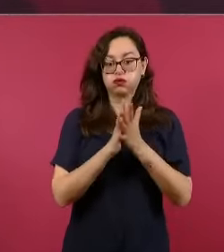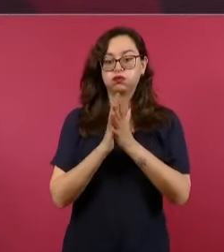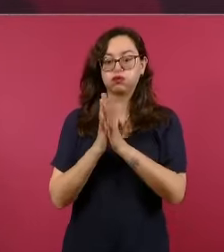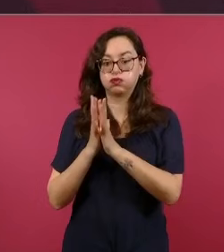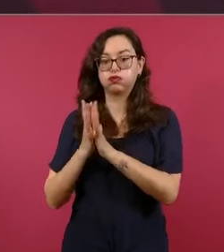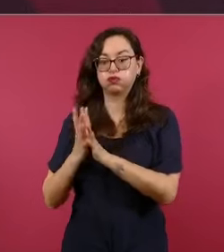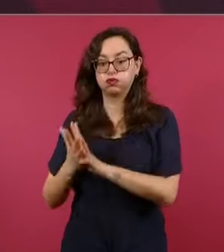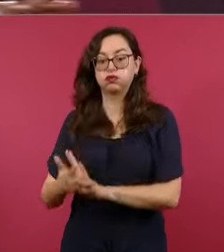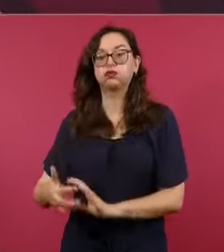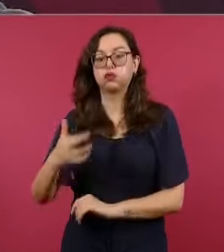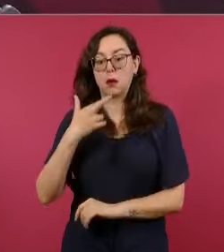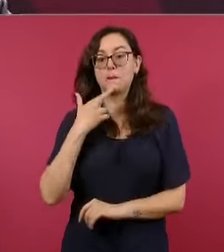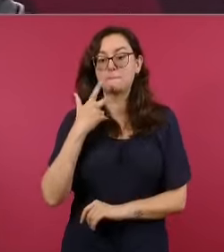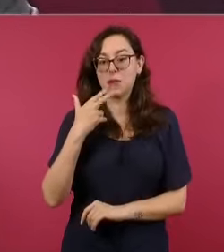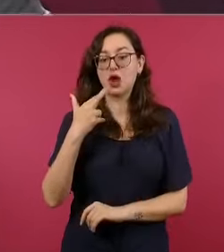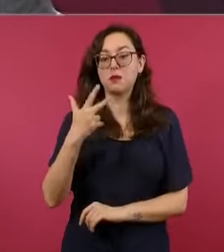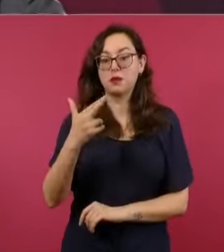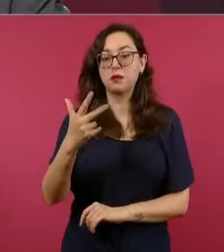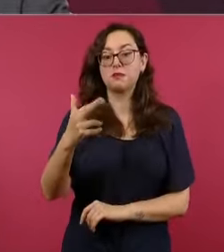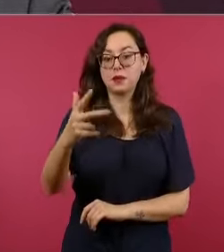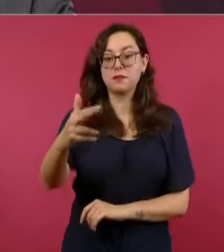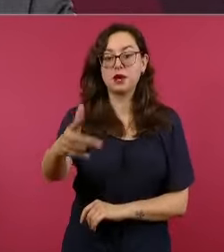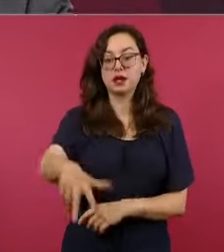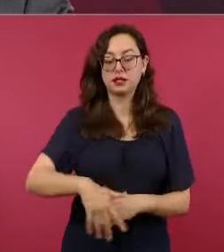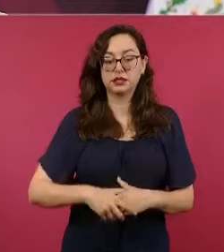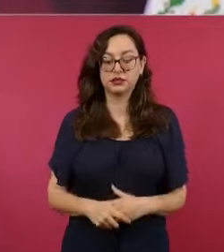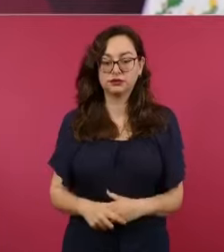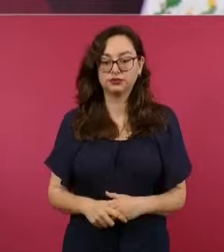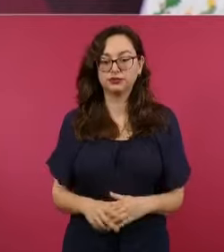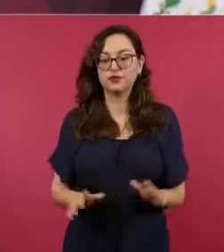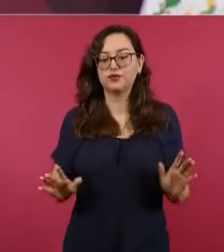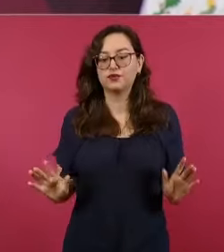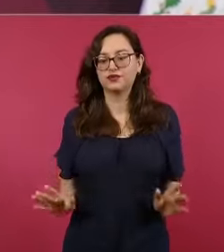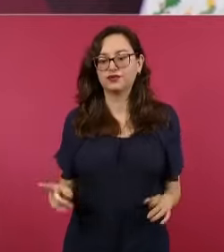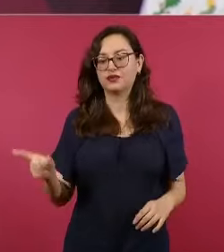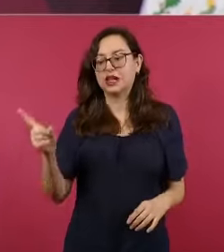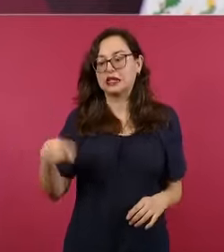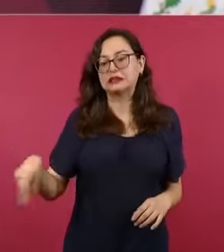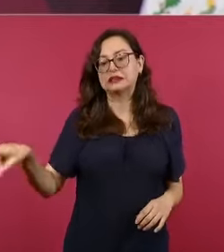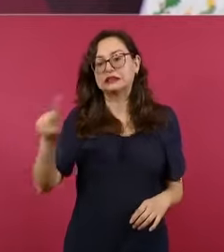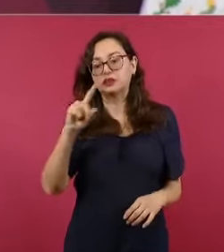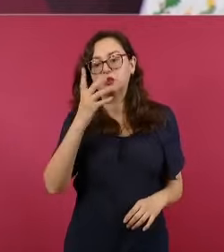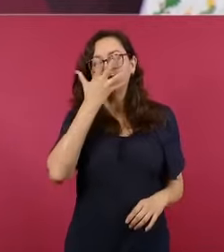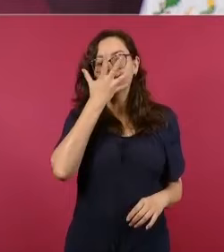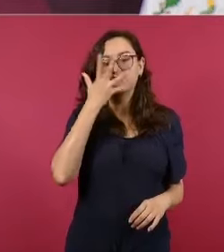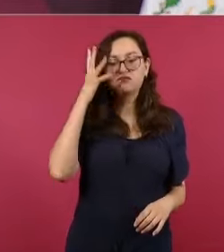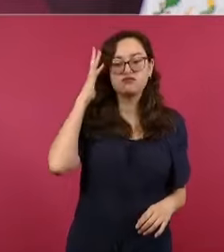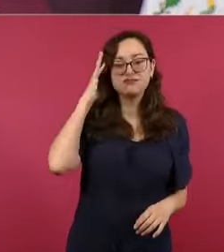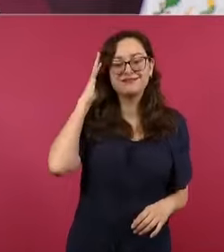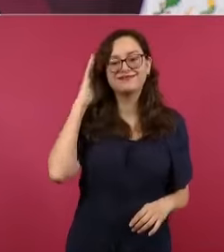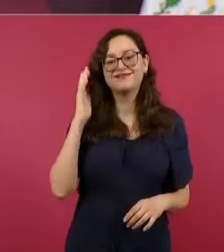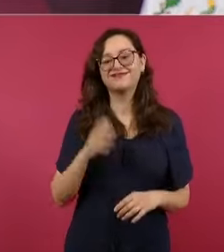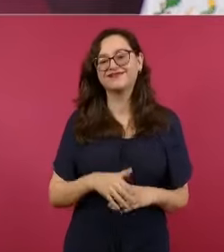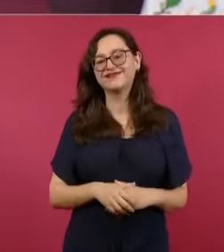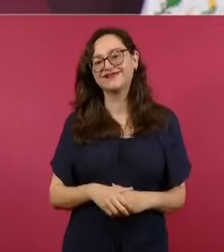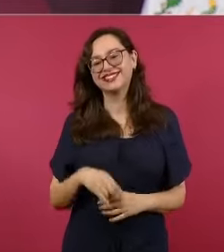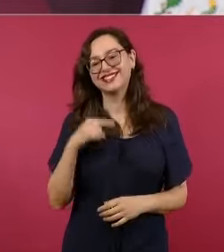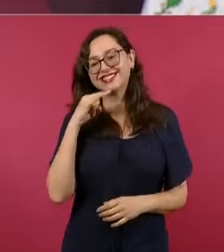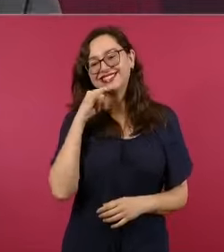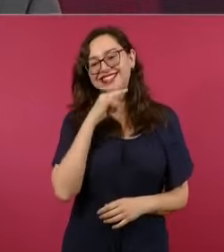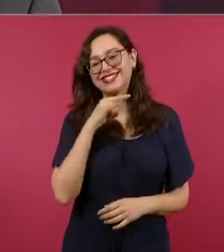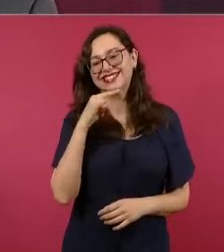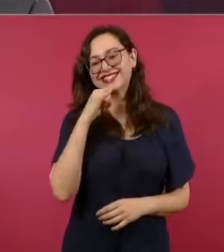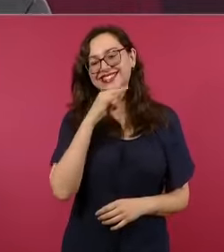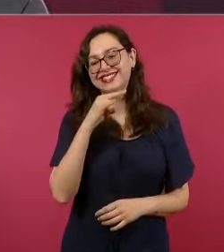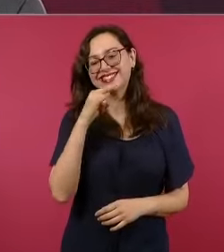mejor porque si todo eso se mantiene soterrado e impera la